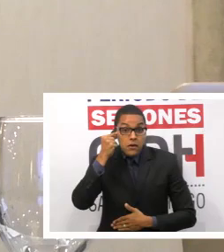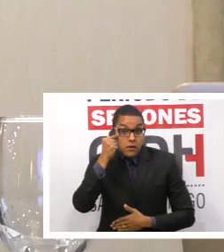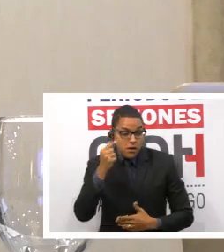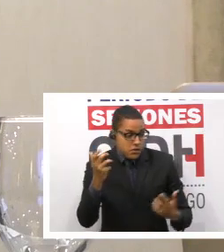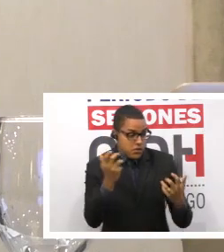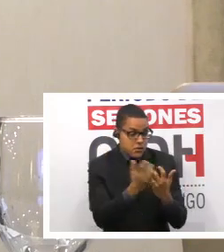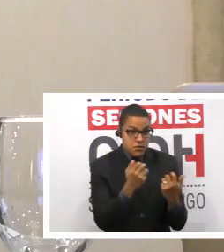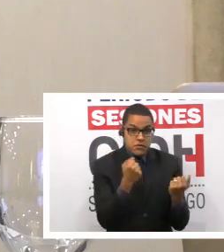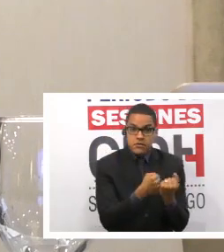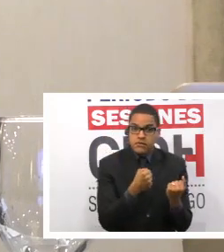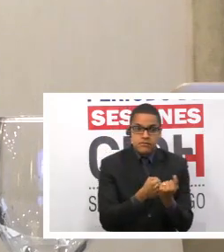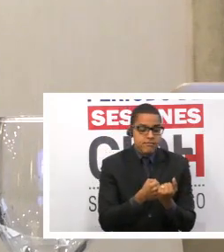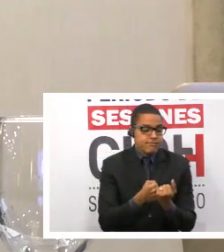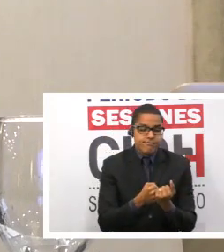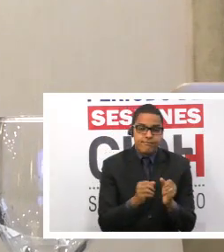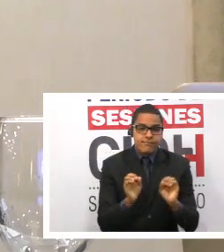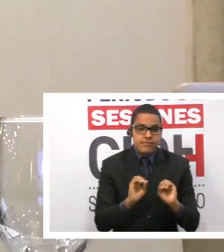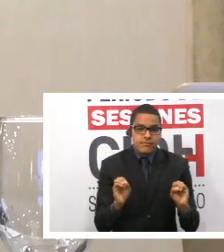sociales